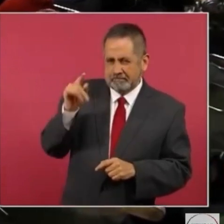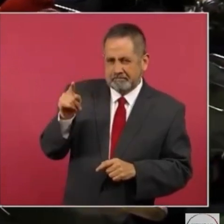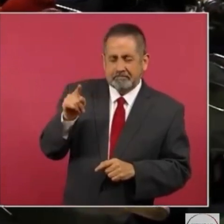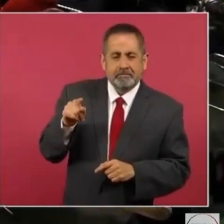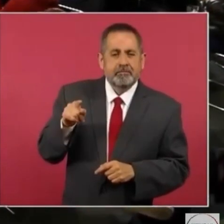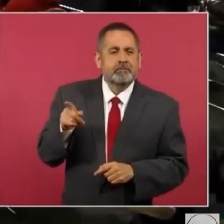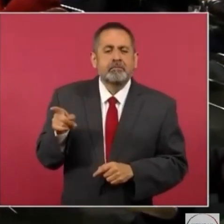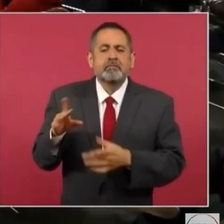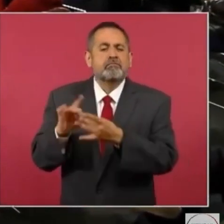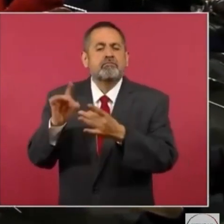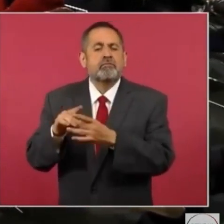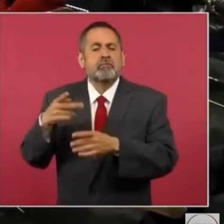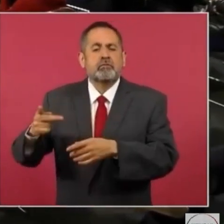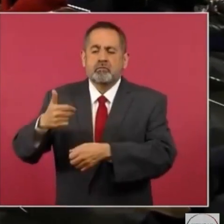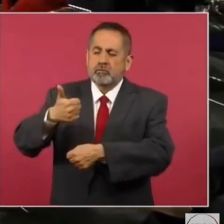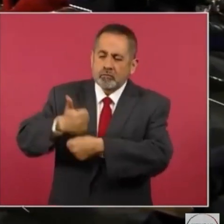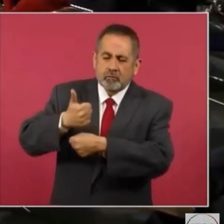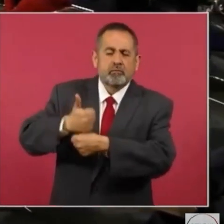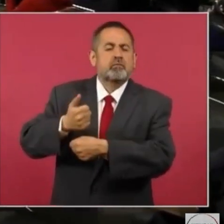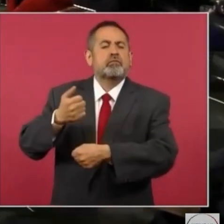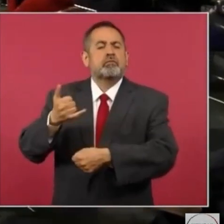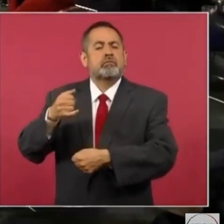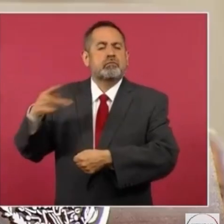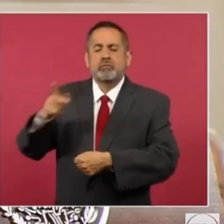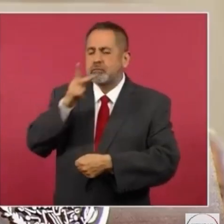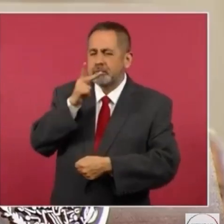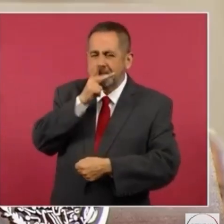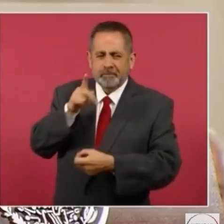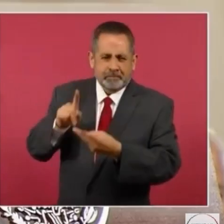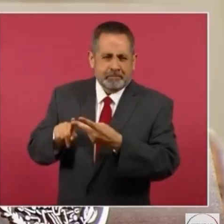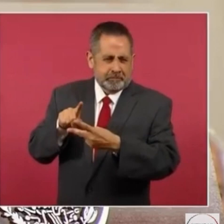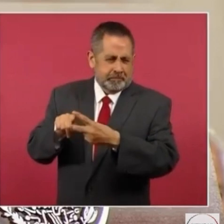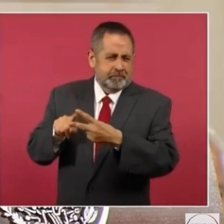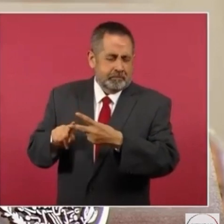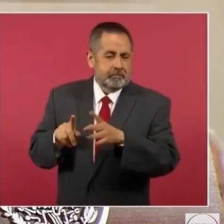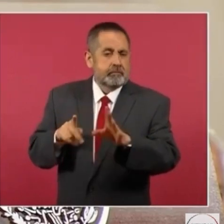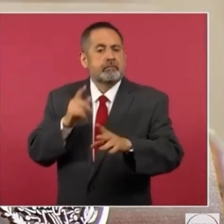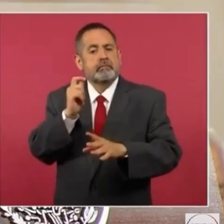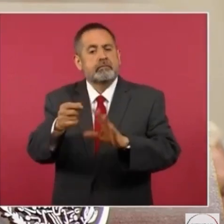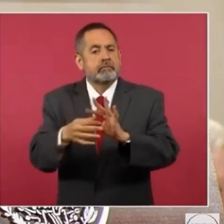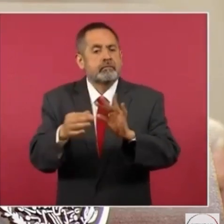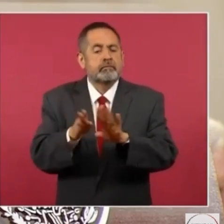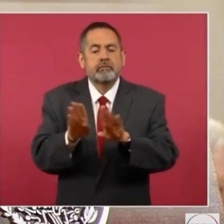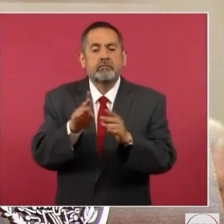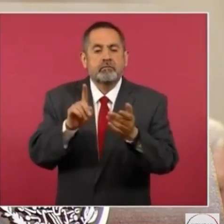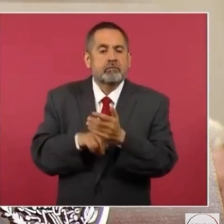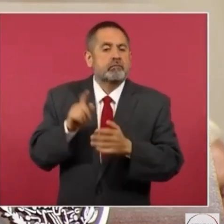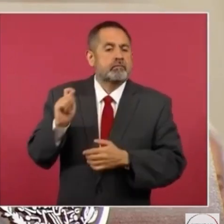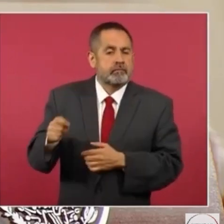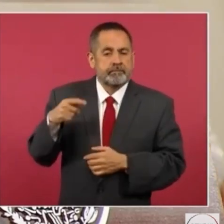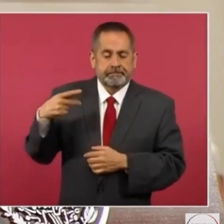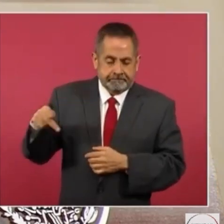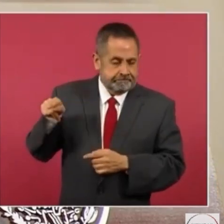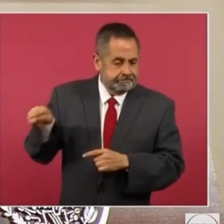su abuelo y de su padre. Es que tiene que ver con la